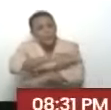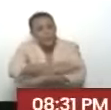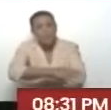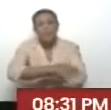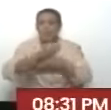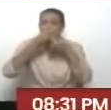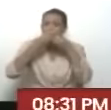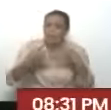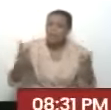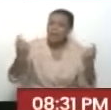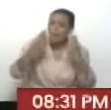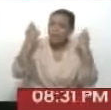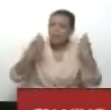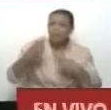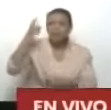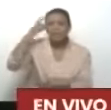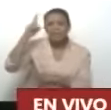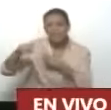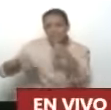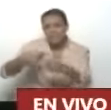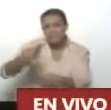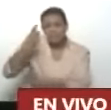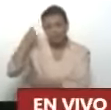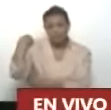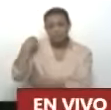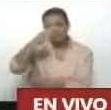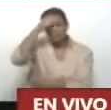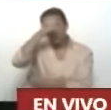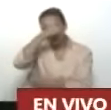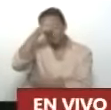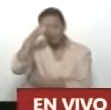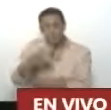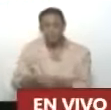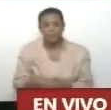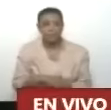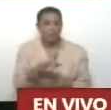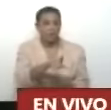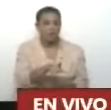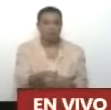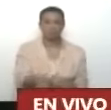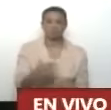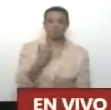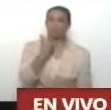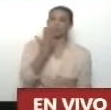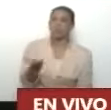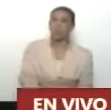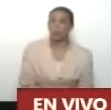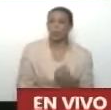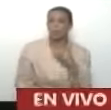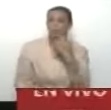la hermosa jornada de referéndum del pueblo el día de ayer? Y además insultando al pueblo de una manera,